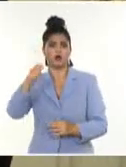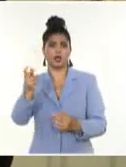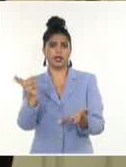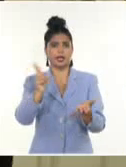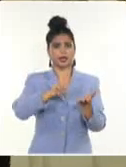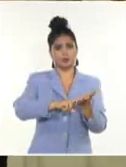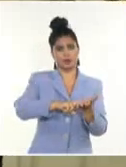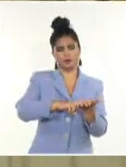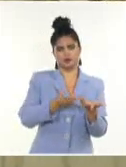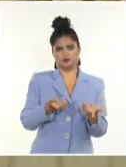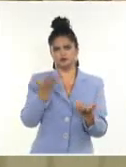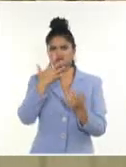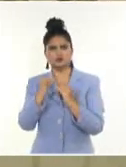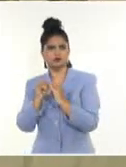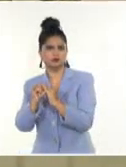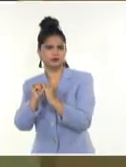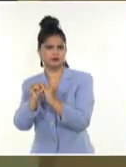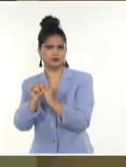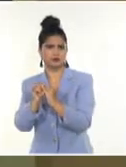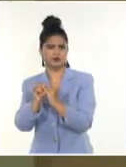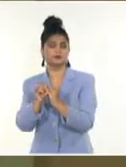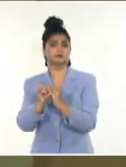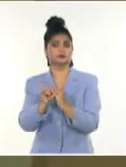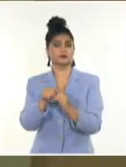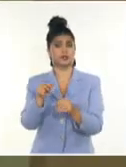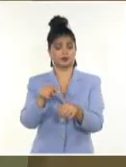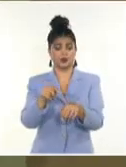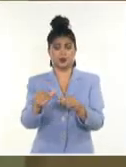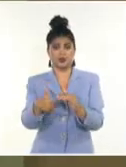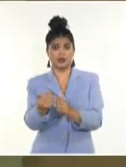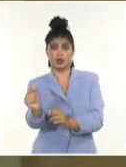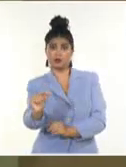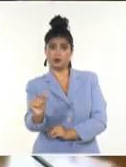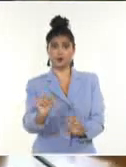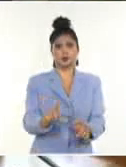años. Ambos pronunciamientos ocurren a solo días de que se celebre